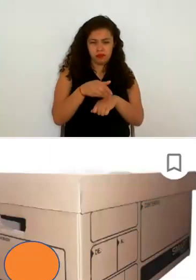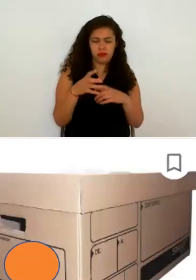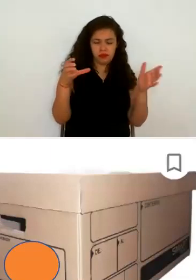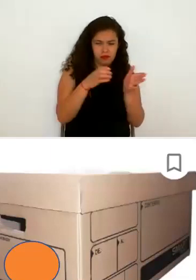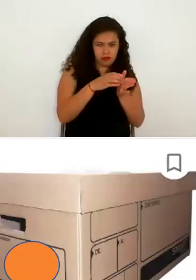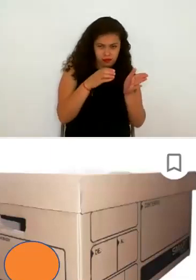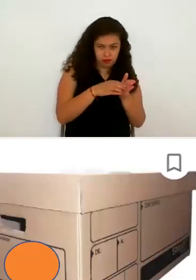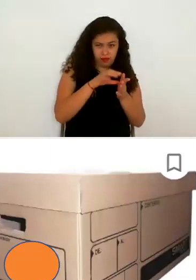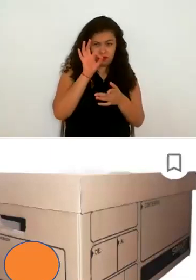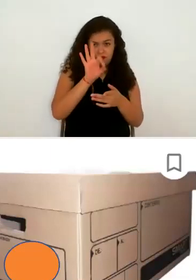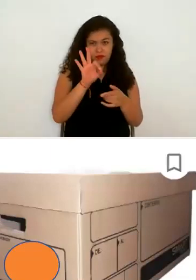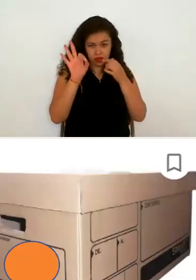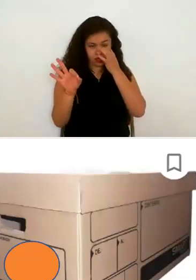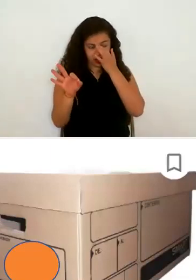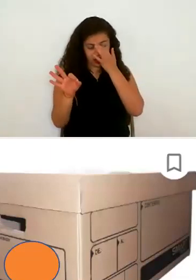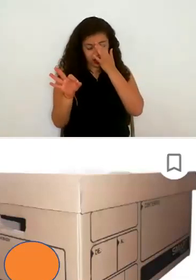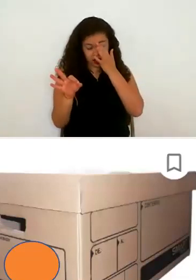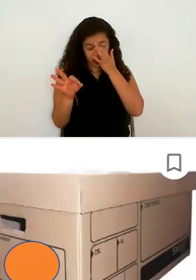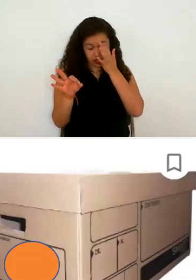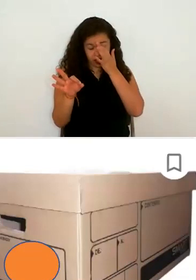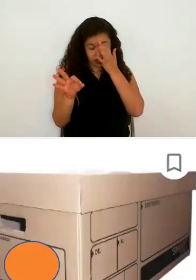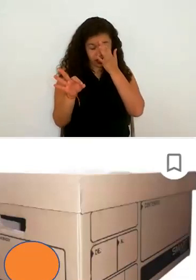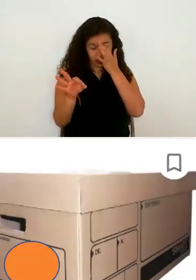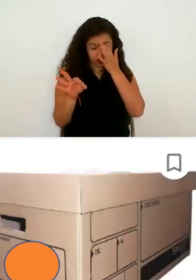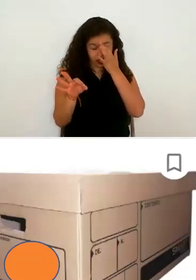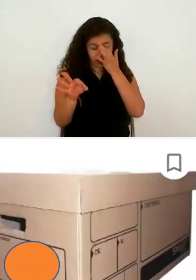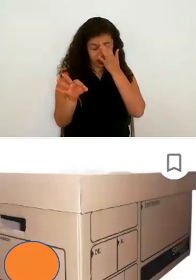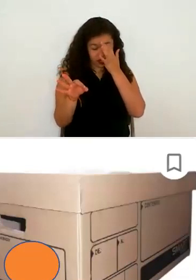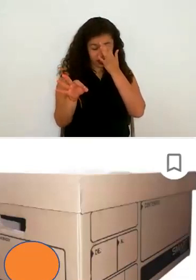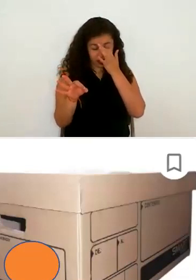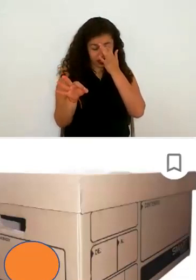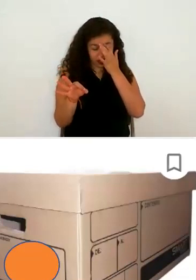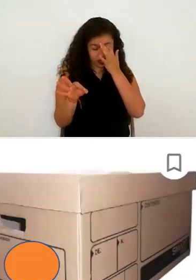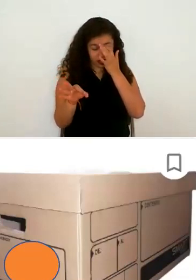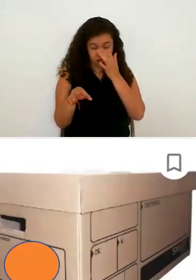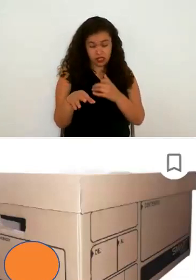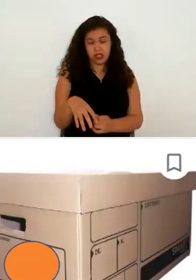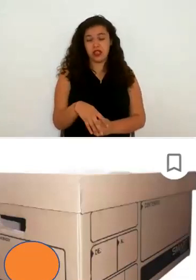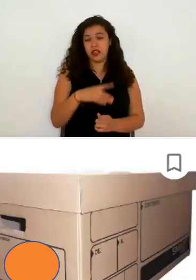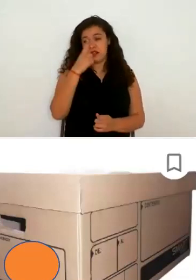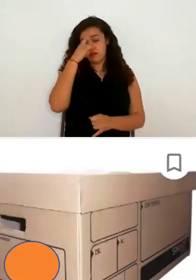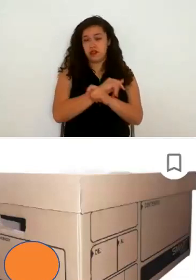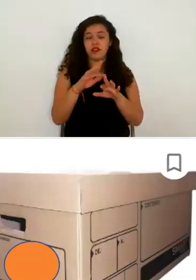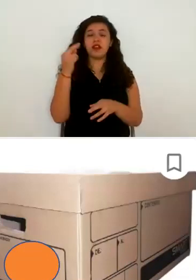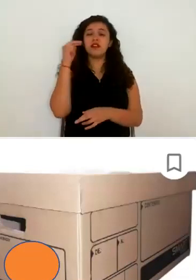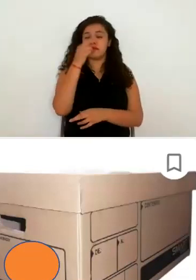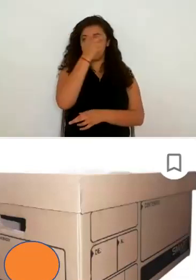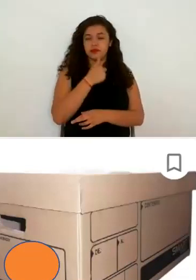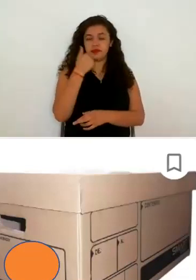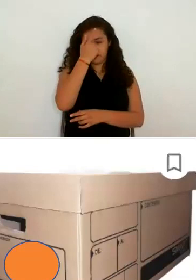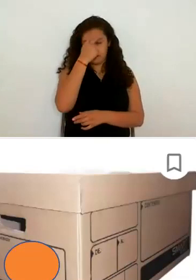caja, las fechas del contenido de la caja y de esa forma revisar rápidamente la información o los datos de